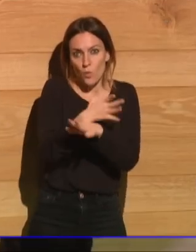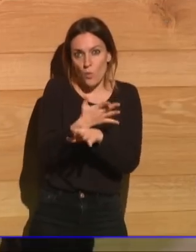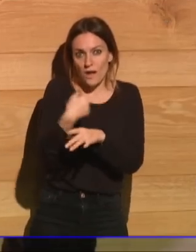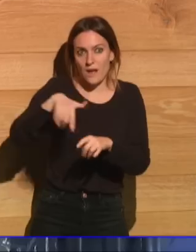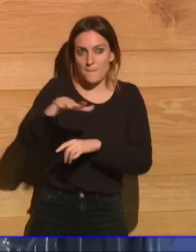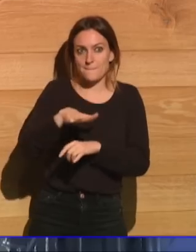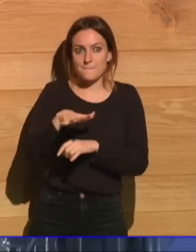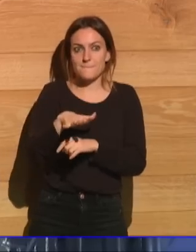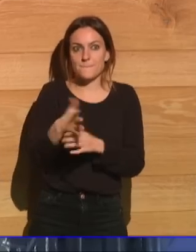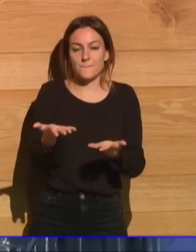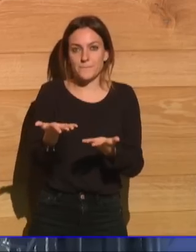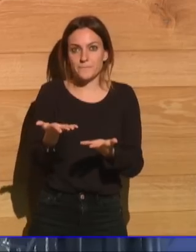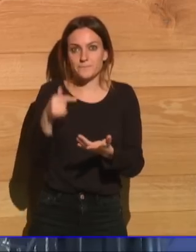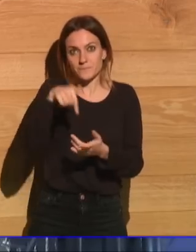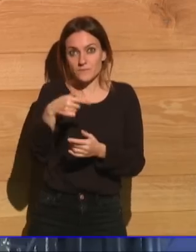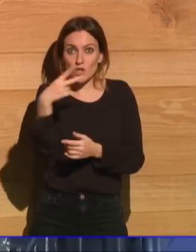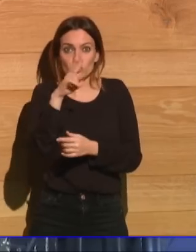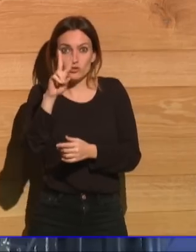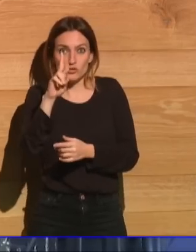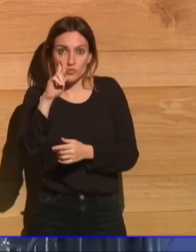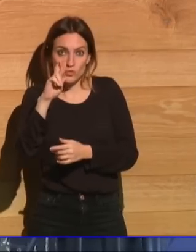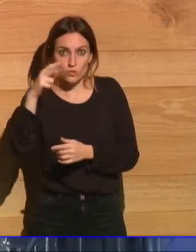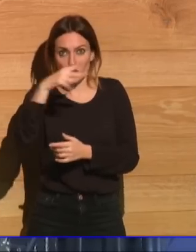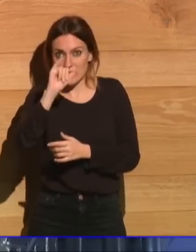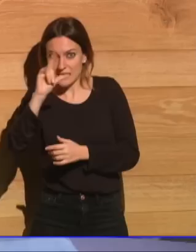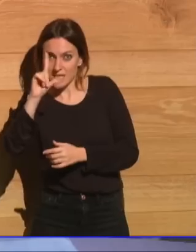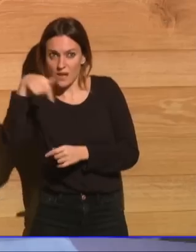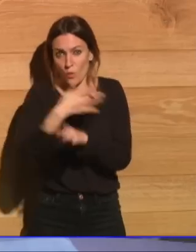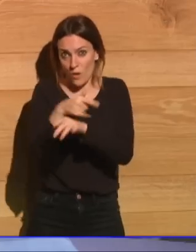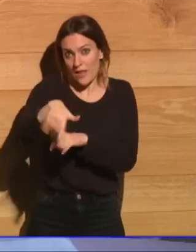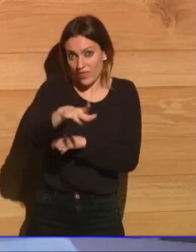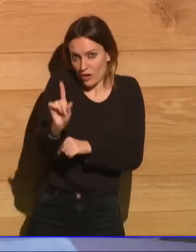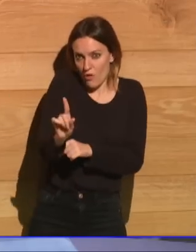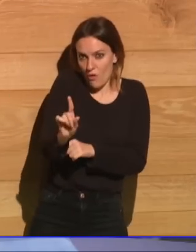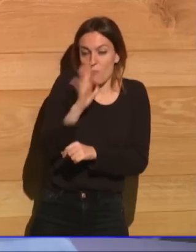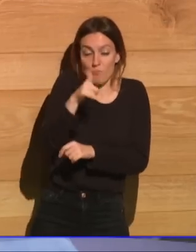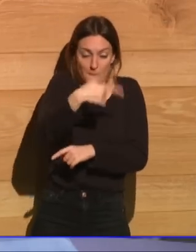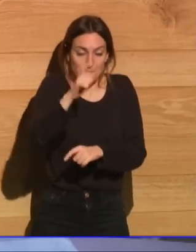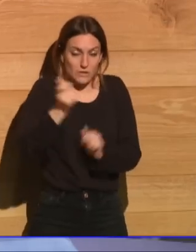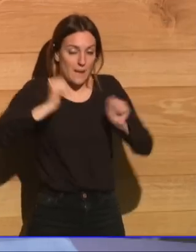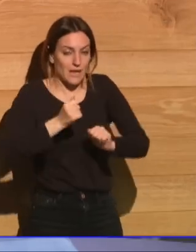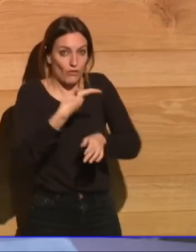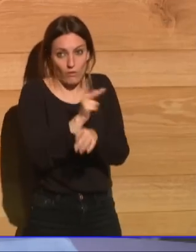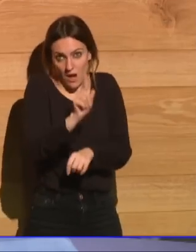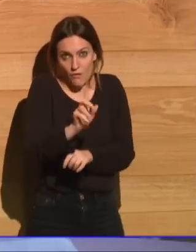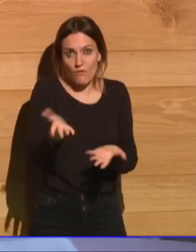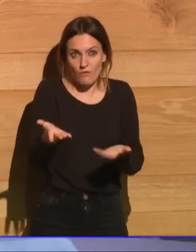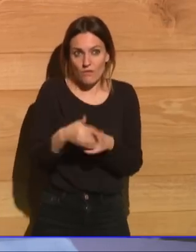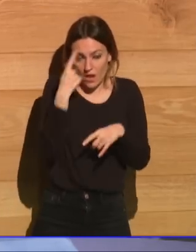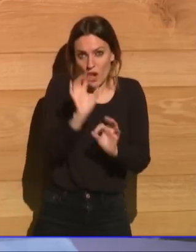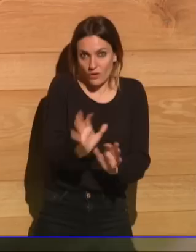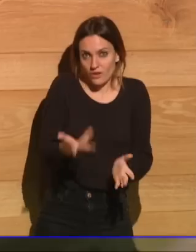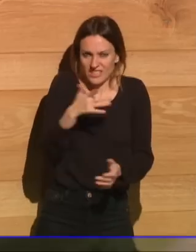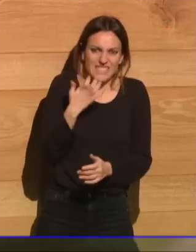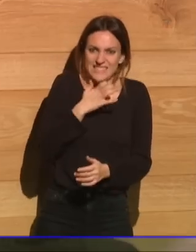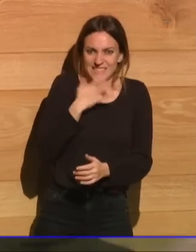y te digo yo que Churchill no jugaba en los escombros cuando... Bueno, cuando- porque era mayor. Claro, escucha, sería